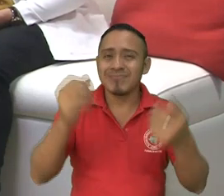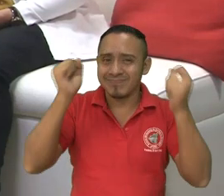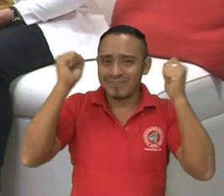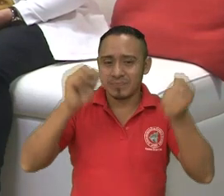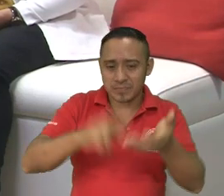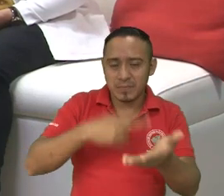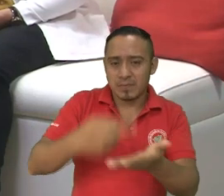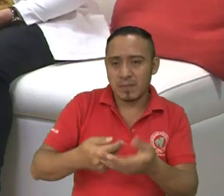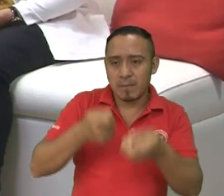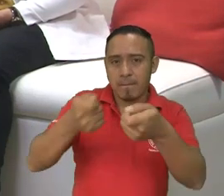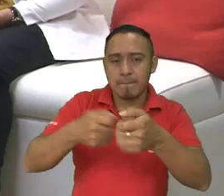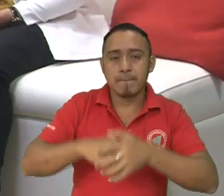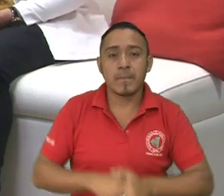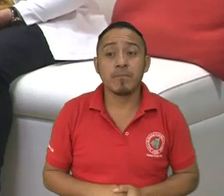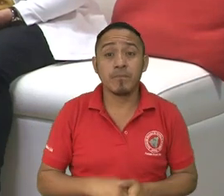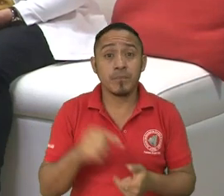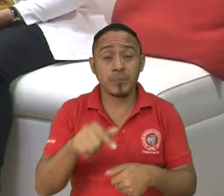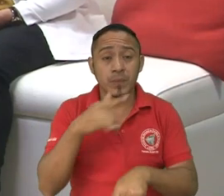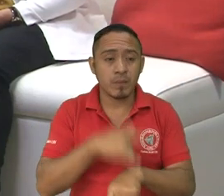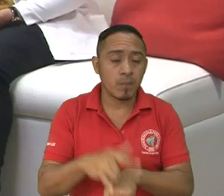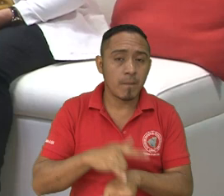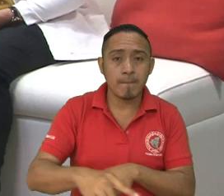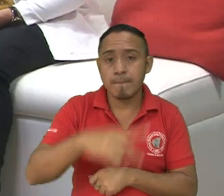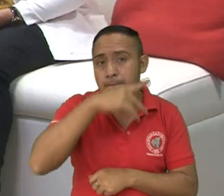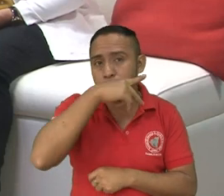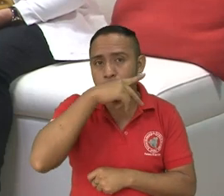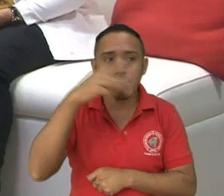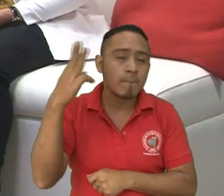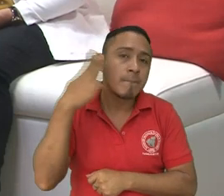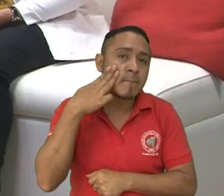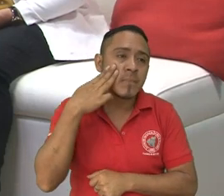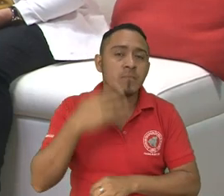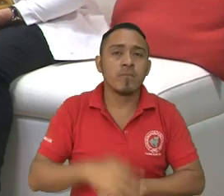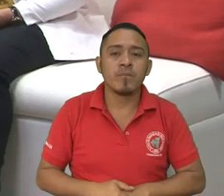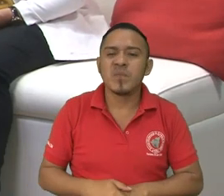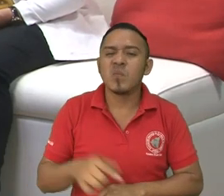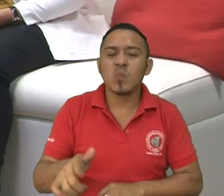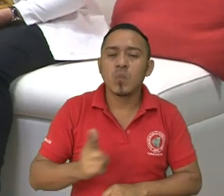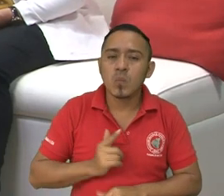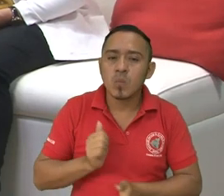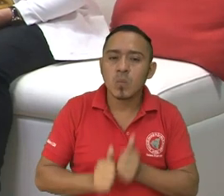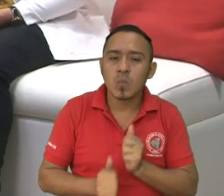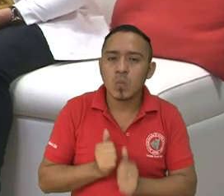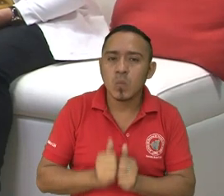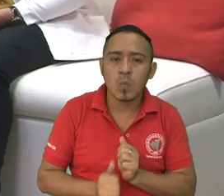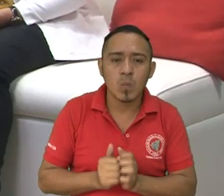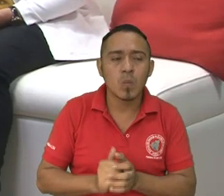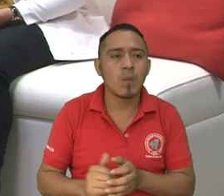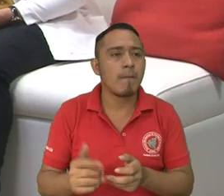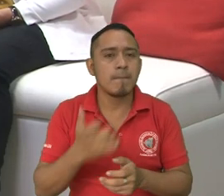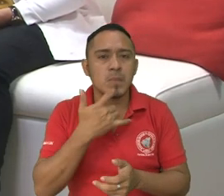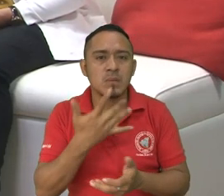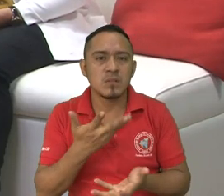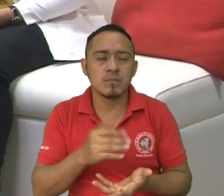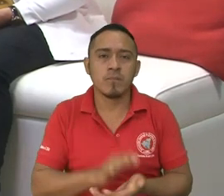necesario. Cuando el niño busque al papá o la mamá, decir, ¿qué te pasa, hijo? ¿Por qué estás